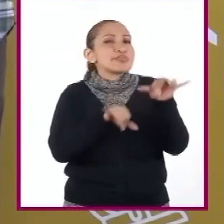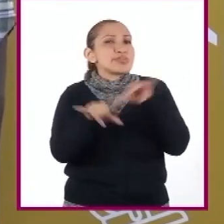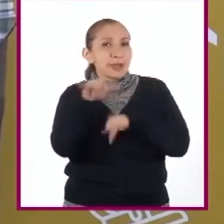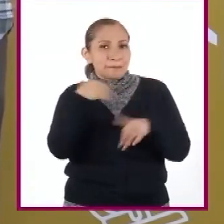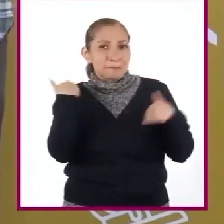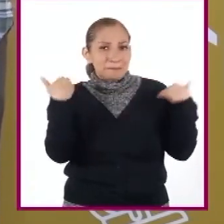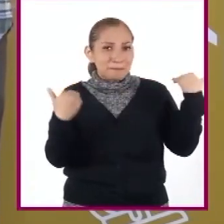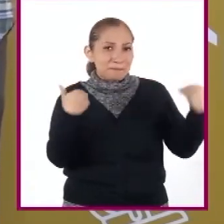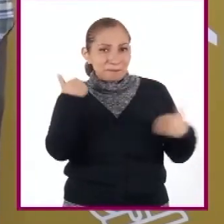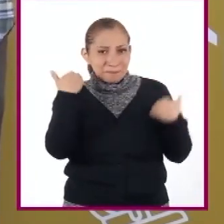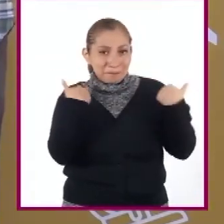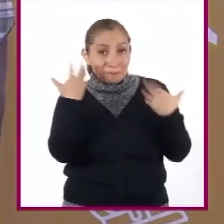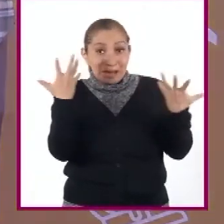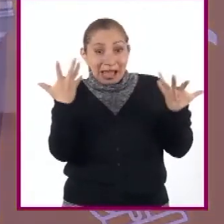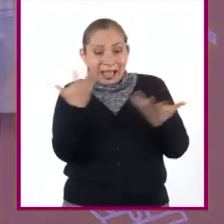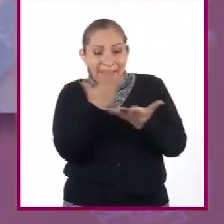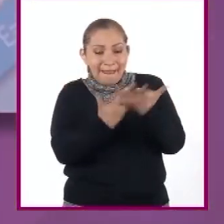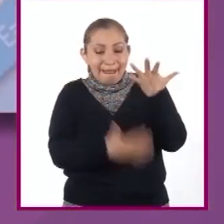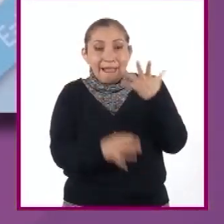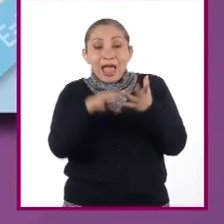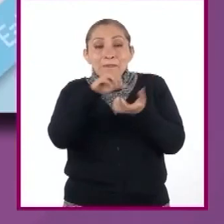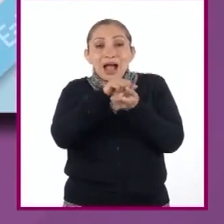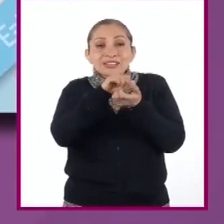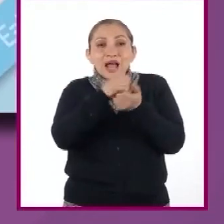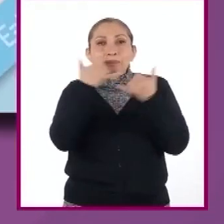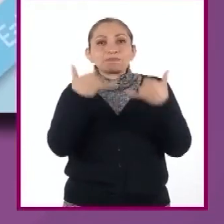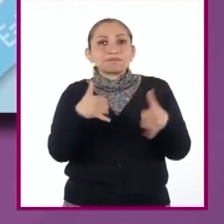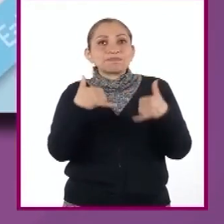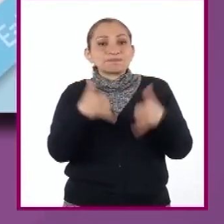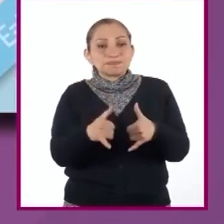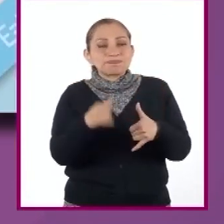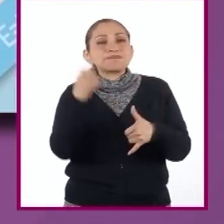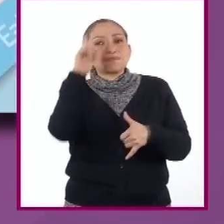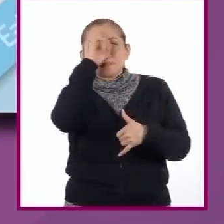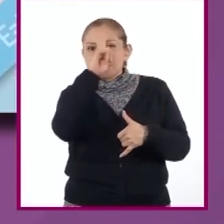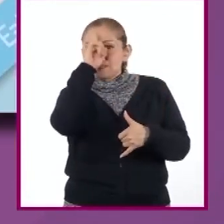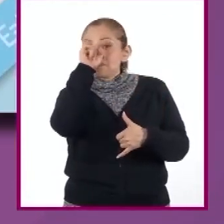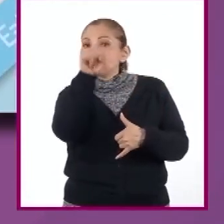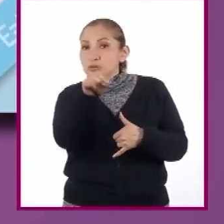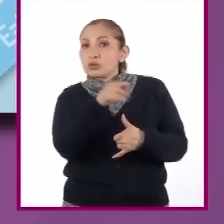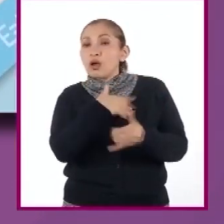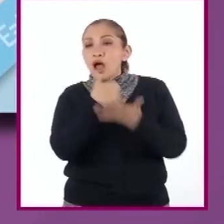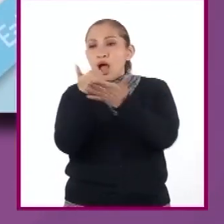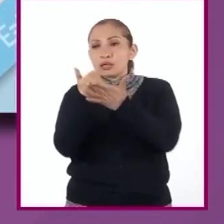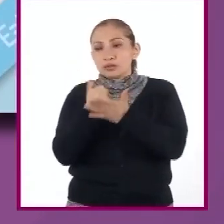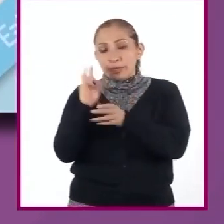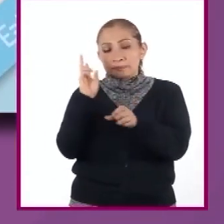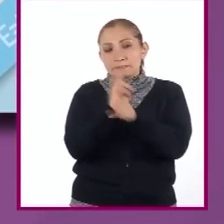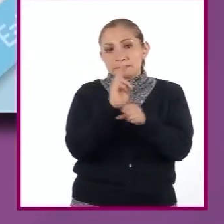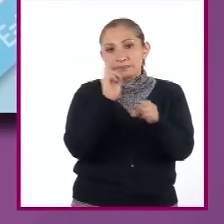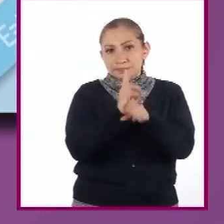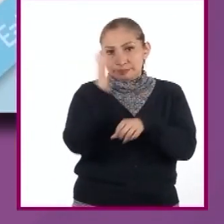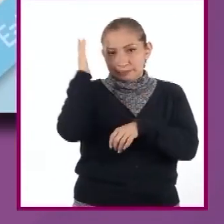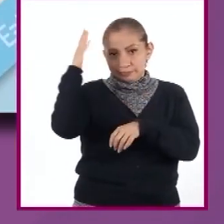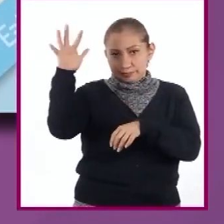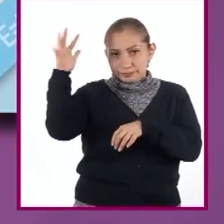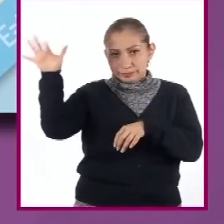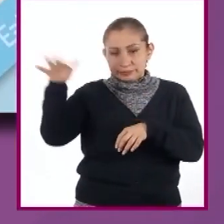muy divertido creando una masa juguetona. Se recomienda que recurran a la ayuda y supervisión de un